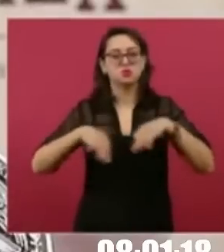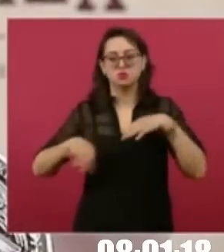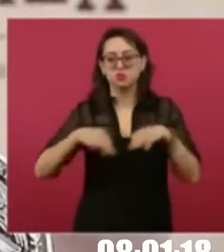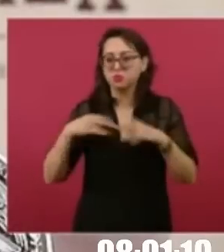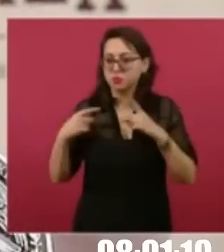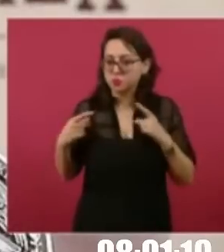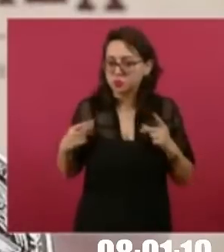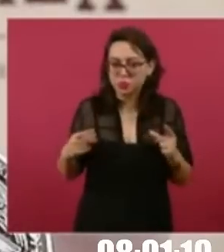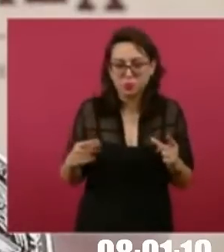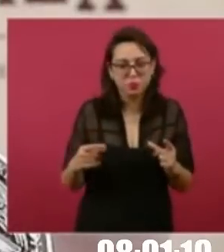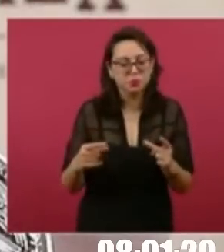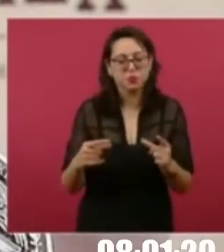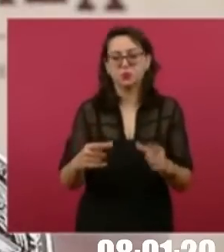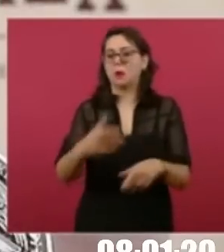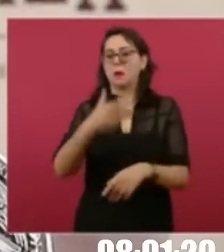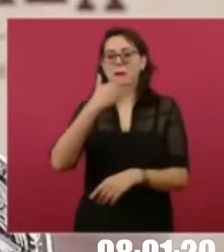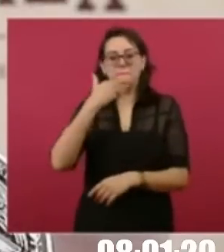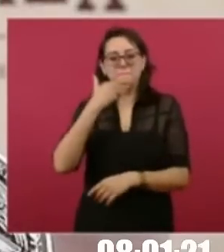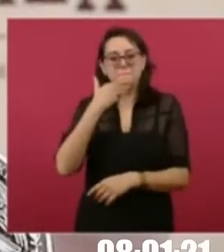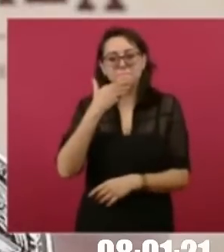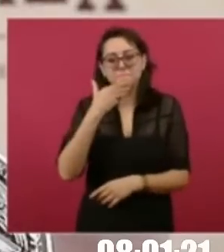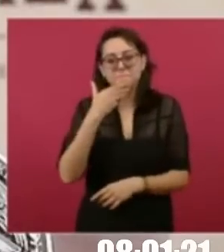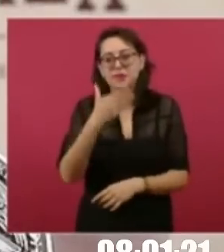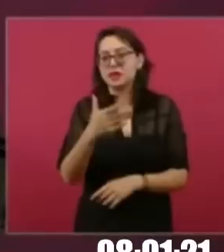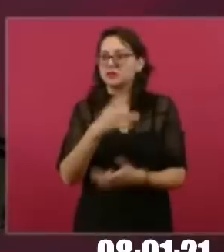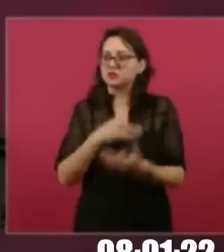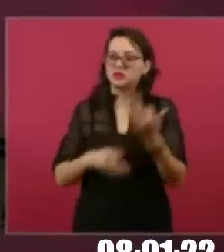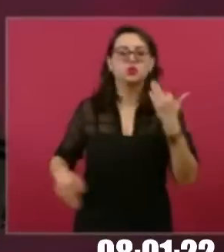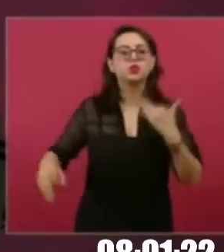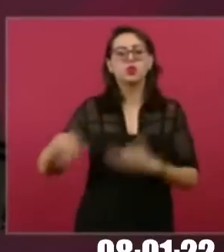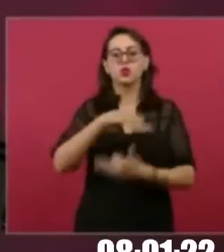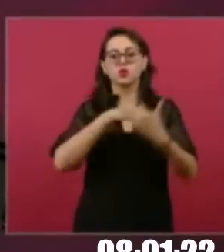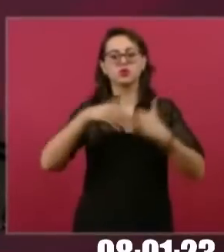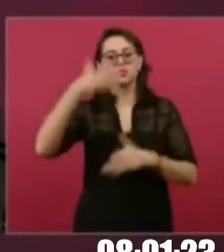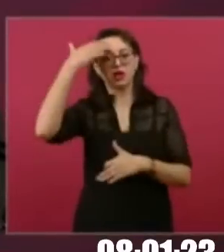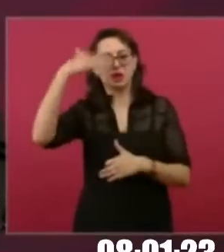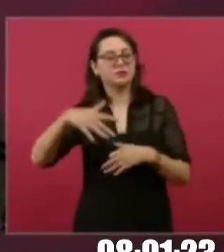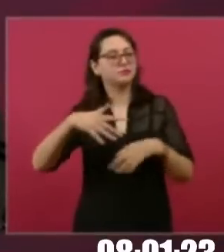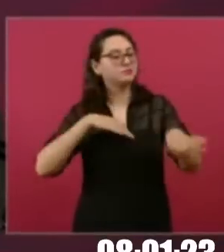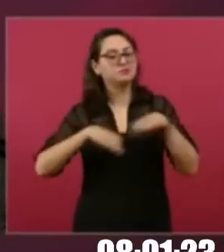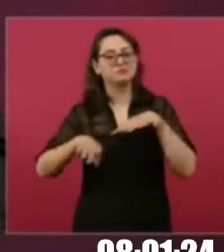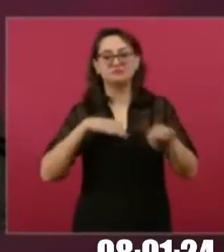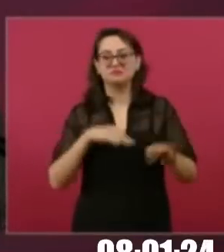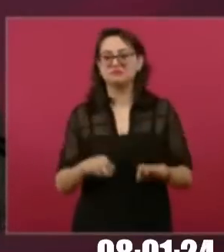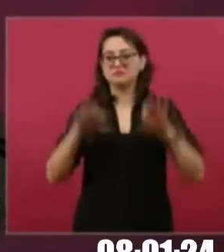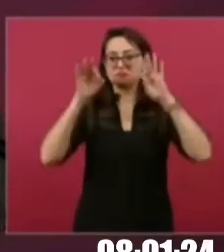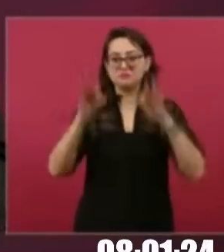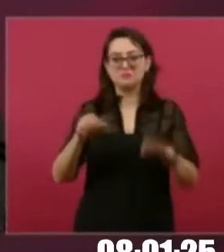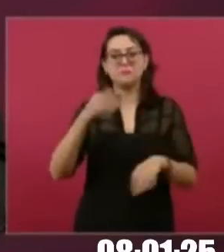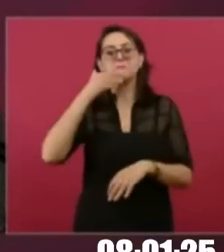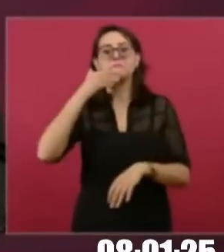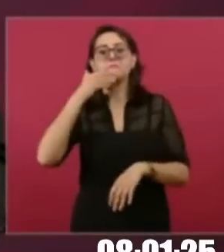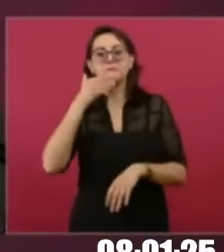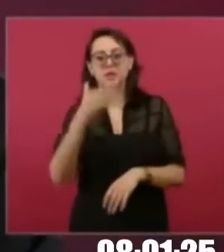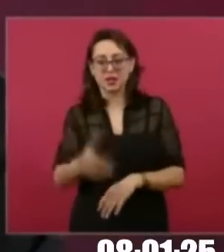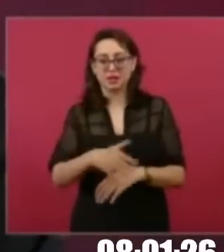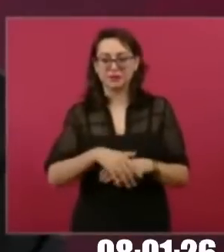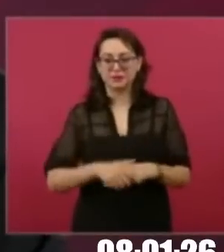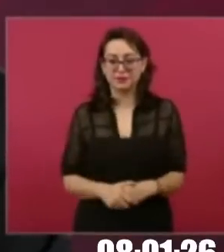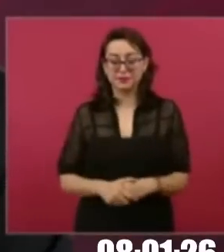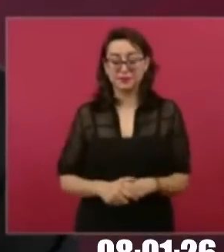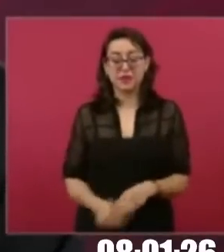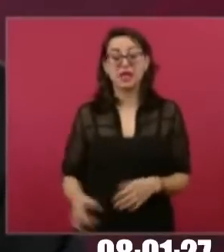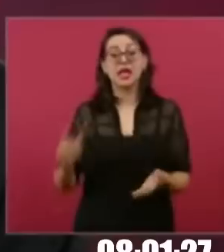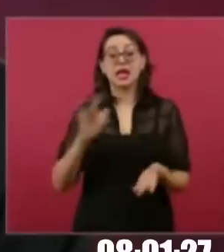y quiero de nuevo ratificar mi gratitud a todo los miembros del gabinete del gobierno